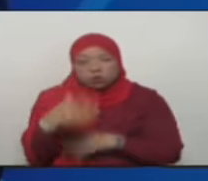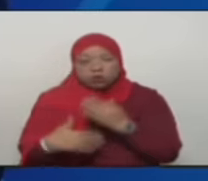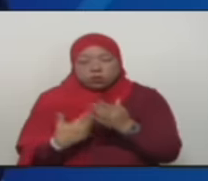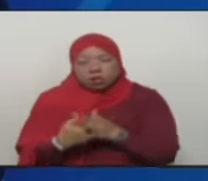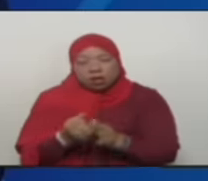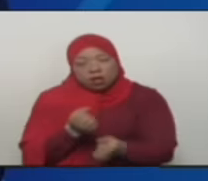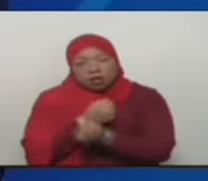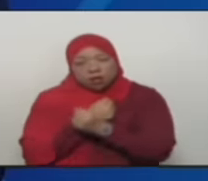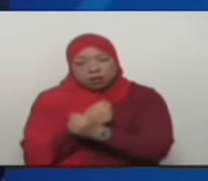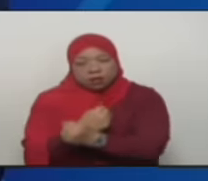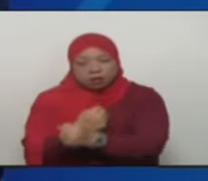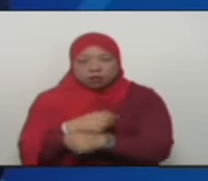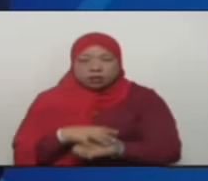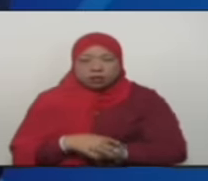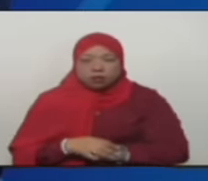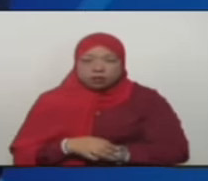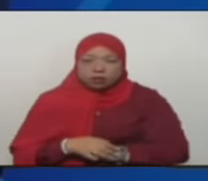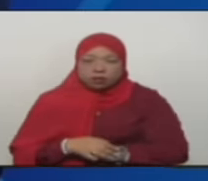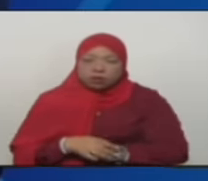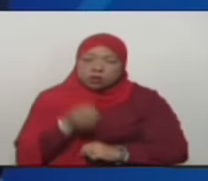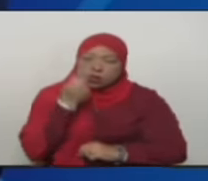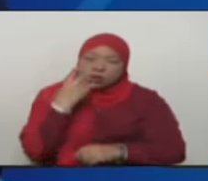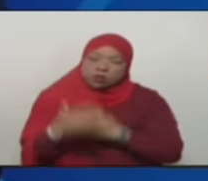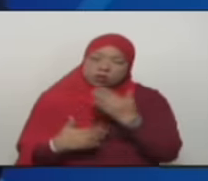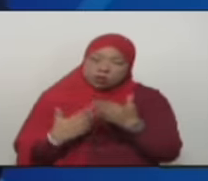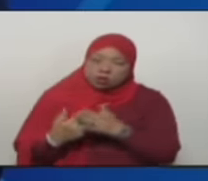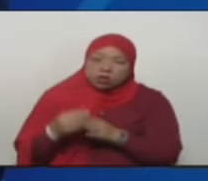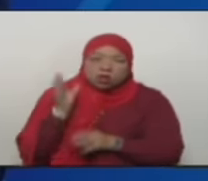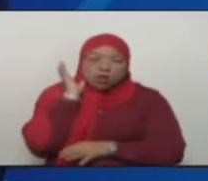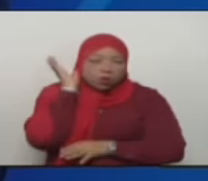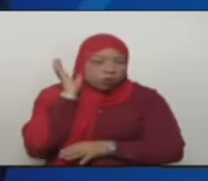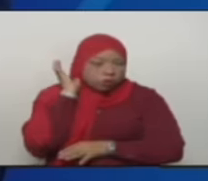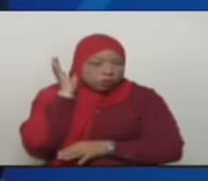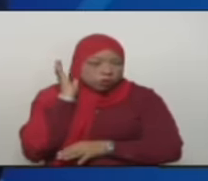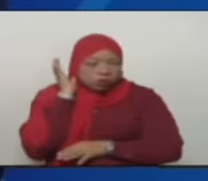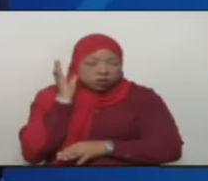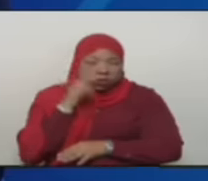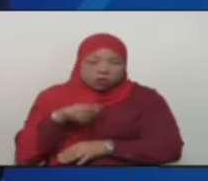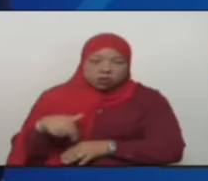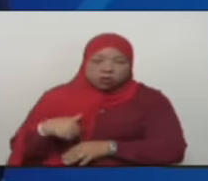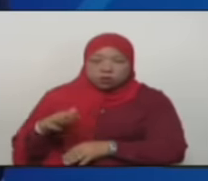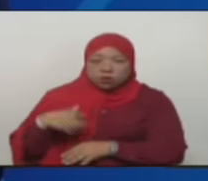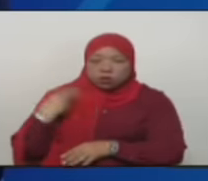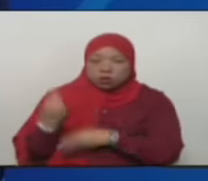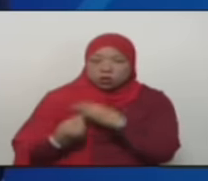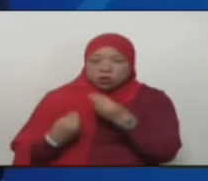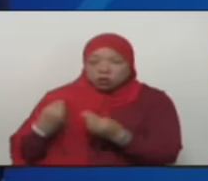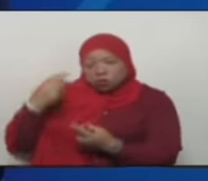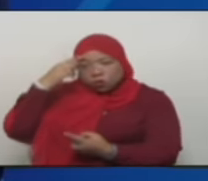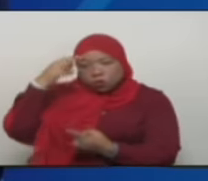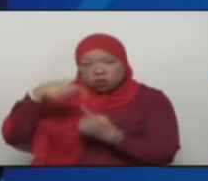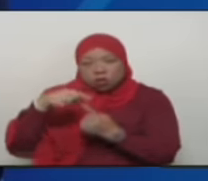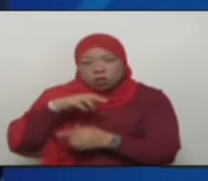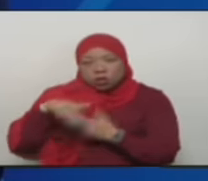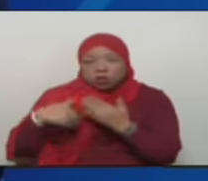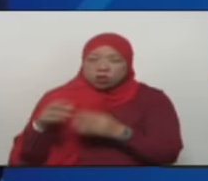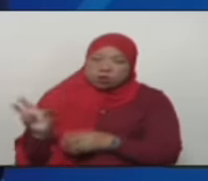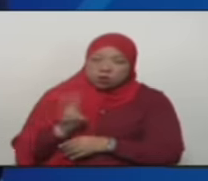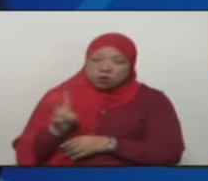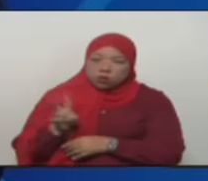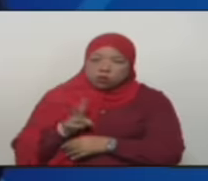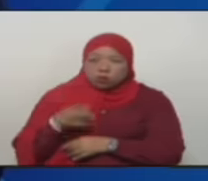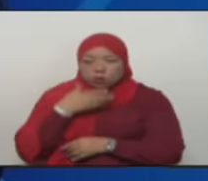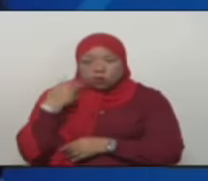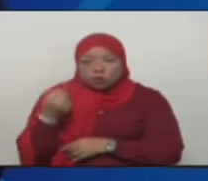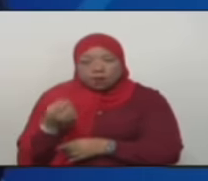de amor y una buena dosis de conciencia, nosotros podemos encaminar nuestro país hacia